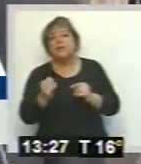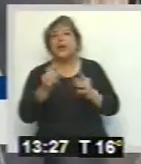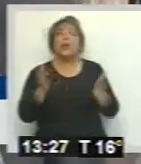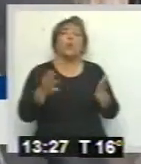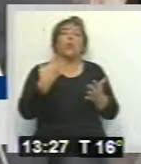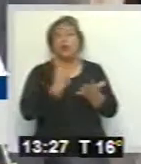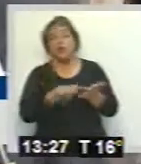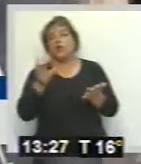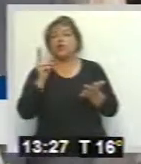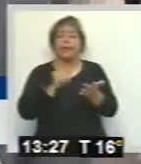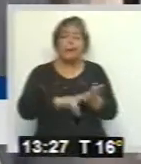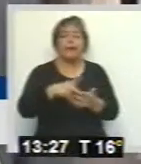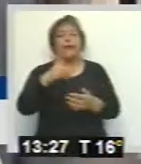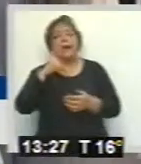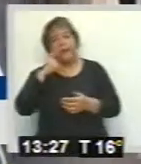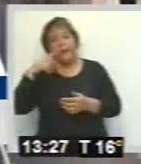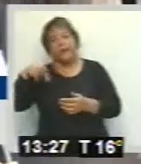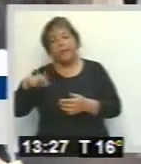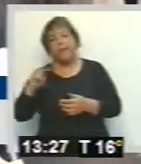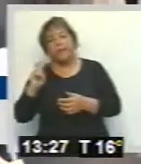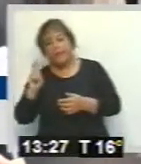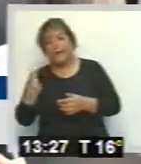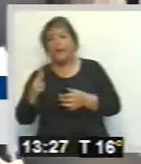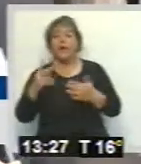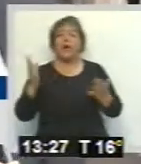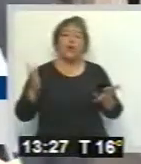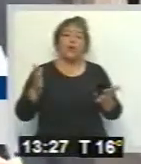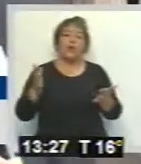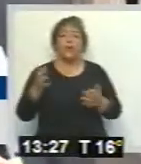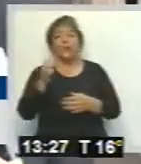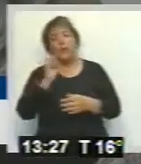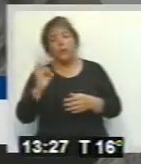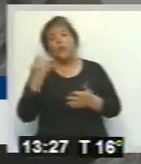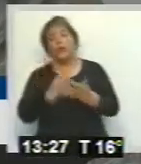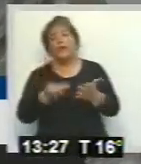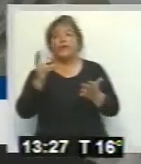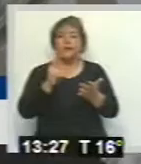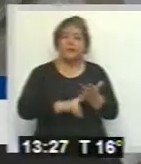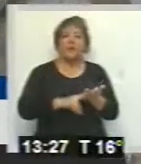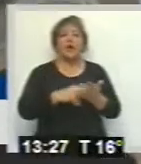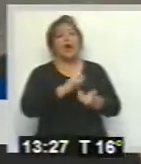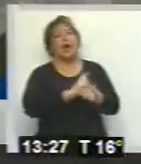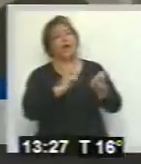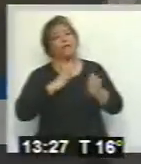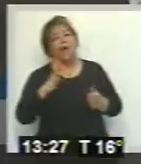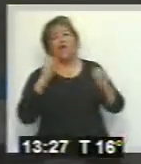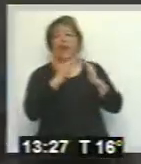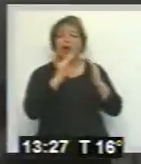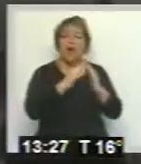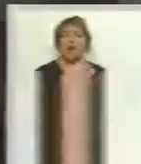vez el IPB, si la gente ya lo relaciona con la falta, con el IPB quiero decir, la gente lo relaciona con la falta de casa, con un montón de temas que estamos...